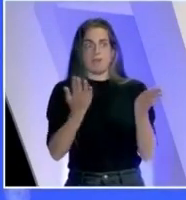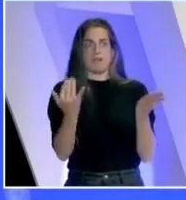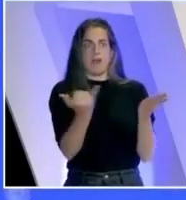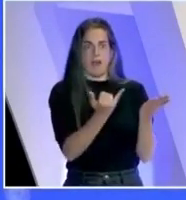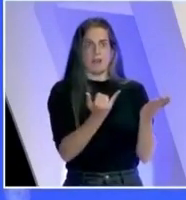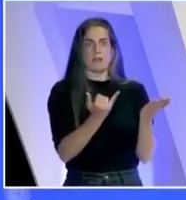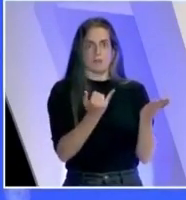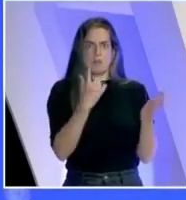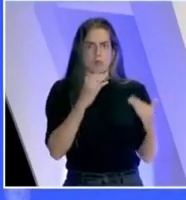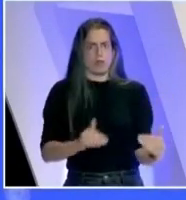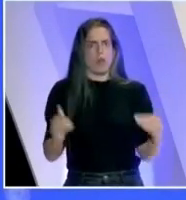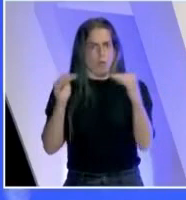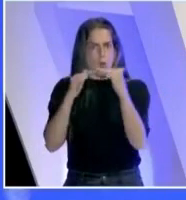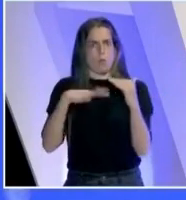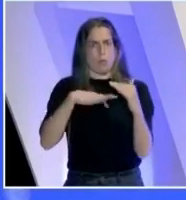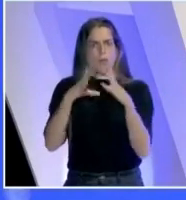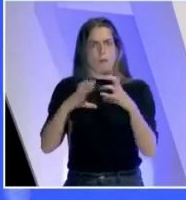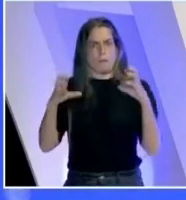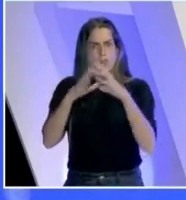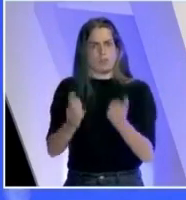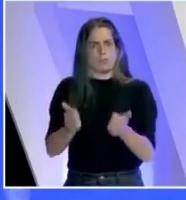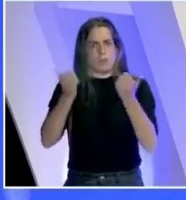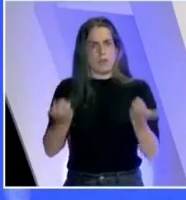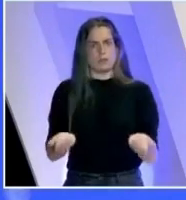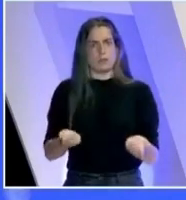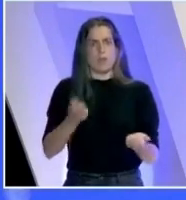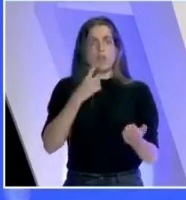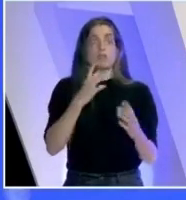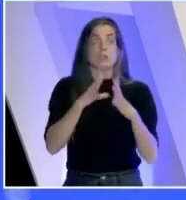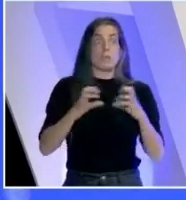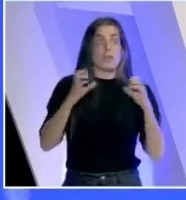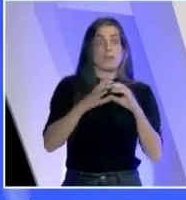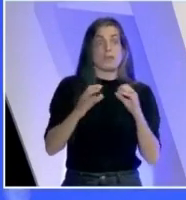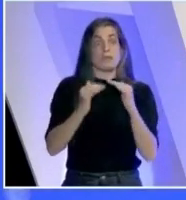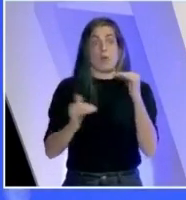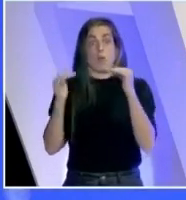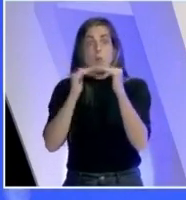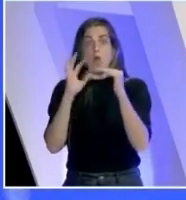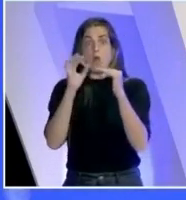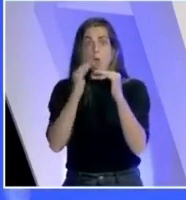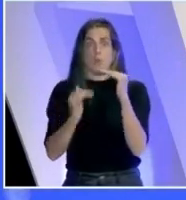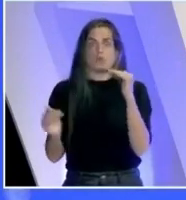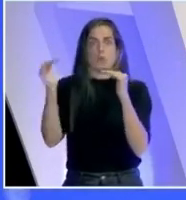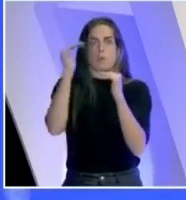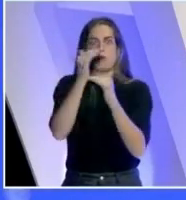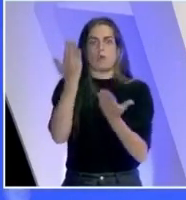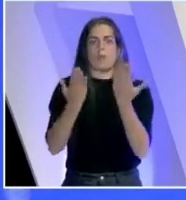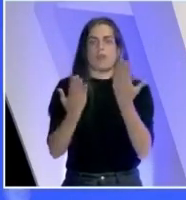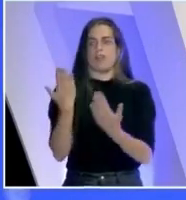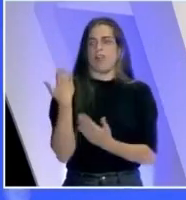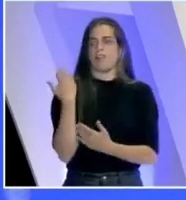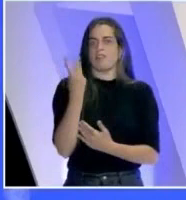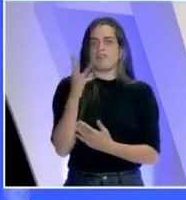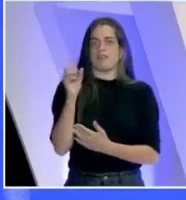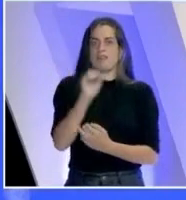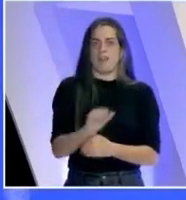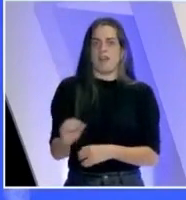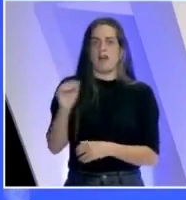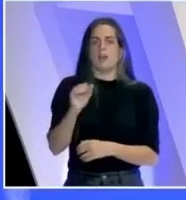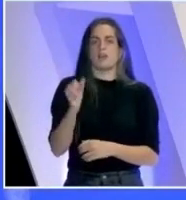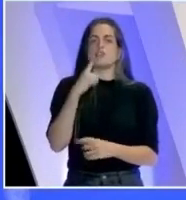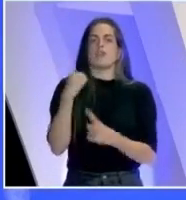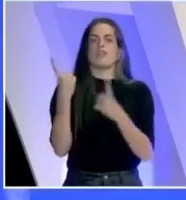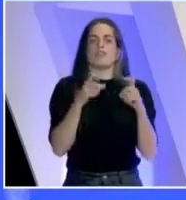cierto es que, siendo esas ambiciones igual o superiores a las que tuvieron hace 30 o 40 años, lo que es indudable es que contamos